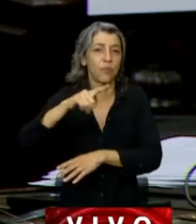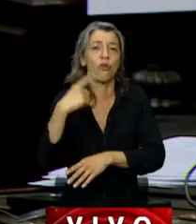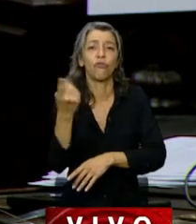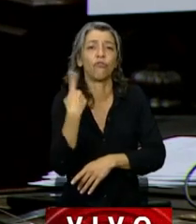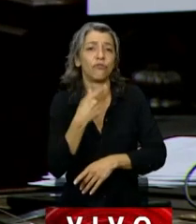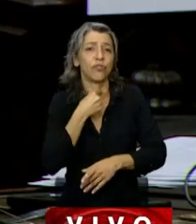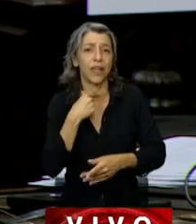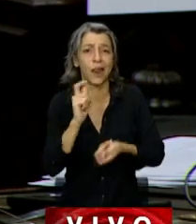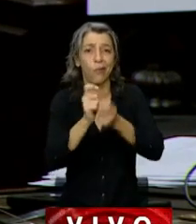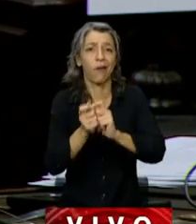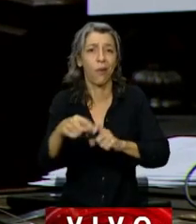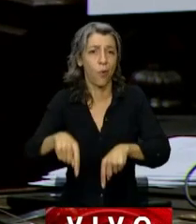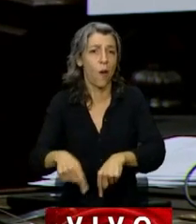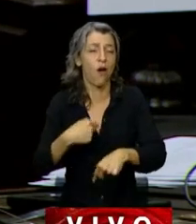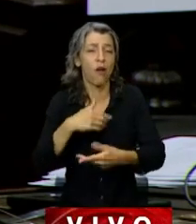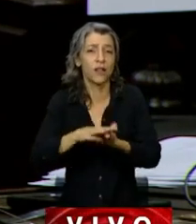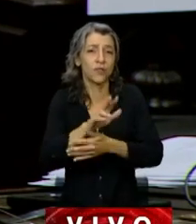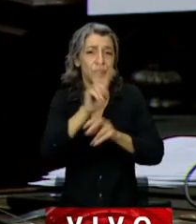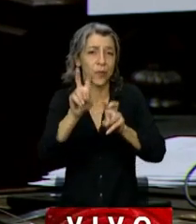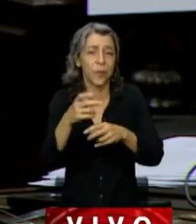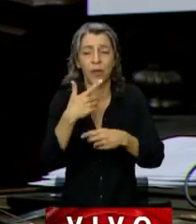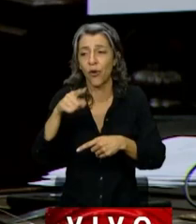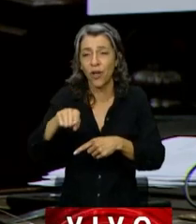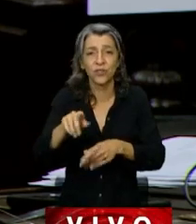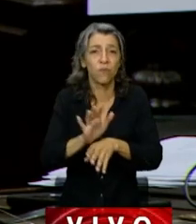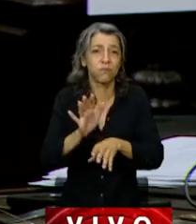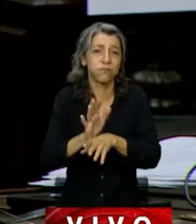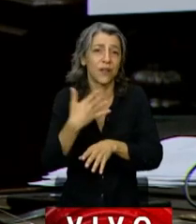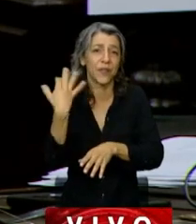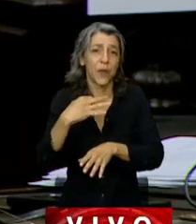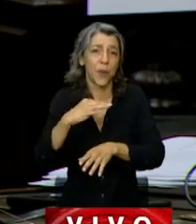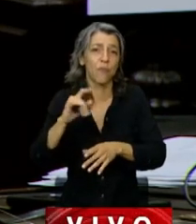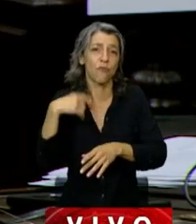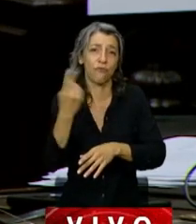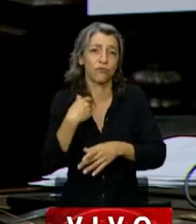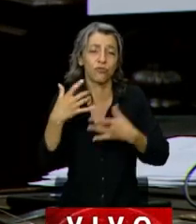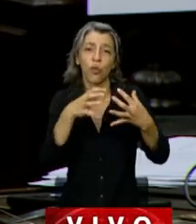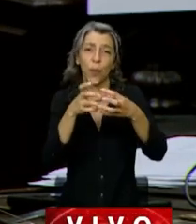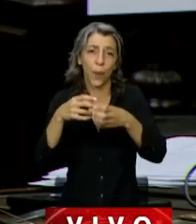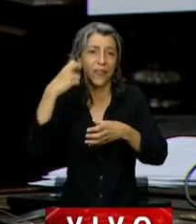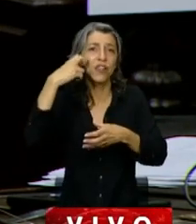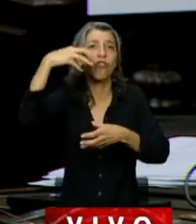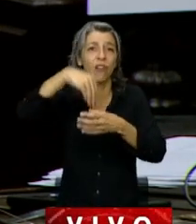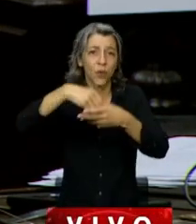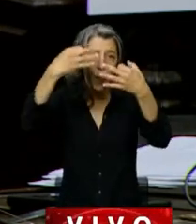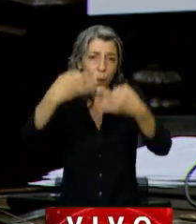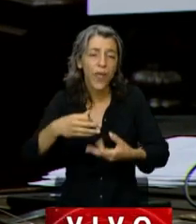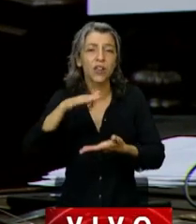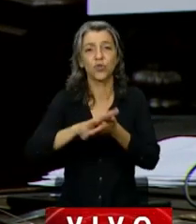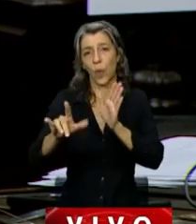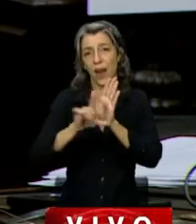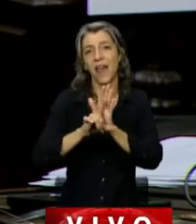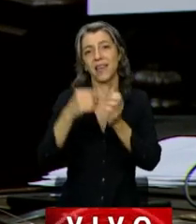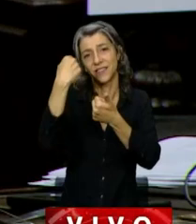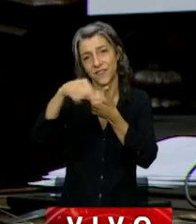esos cambios en políticas de Estado que requieren de una revisión integral, dar la discusión en este Congreso sobre esas verdaderas